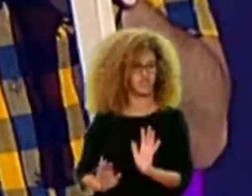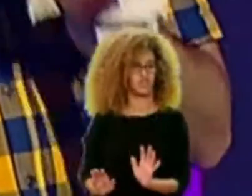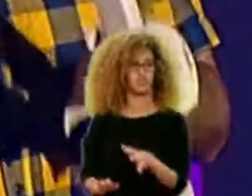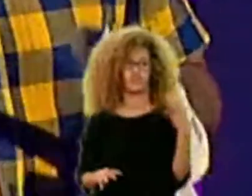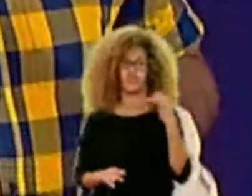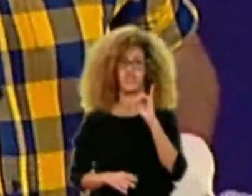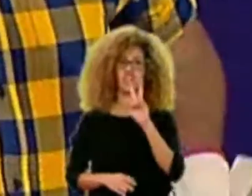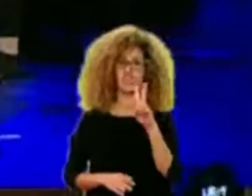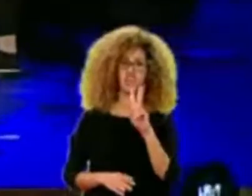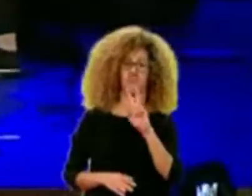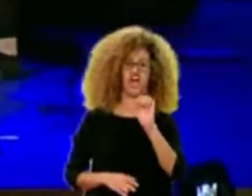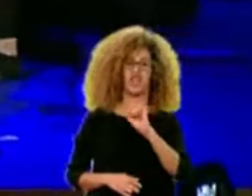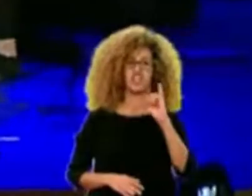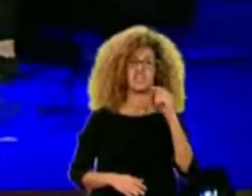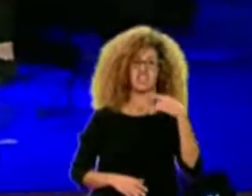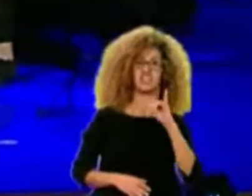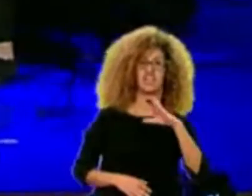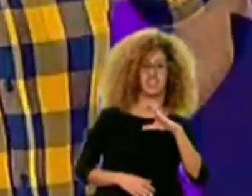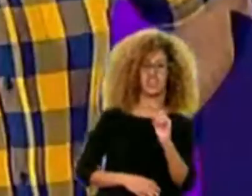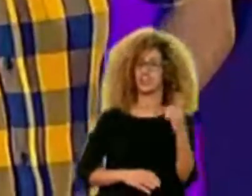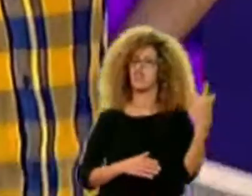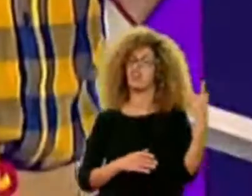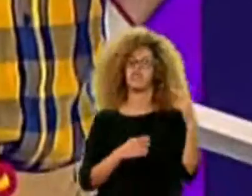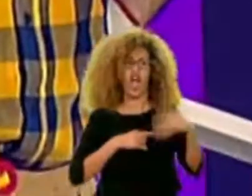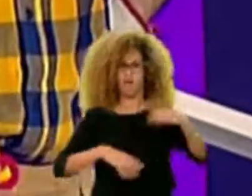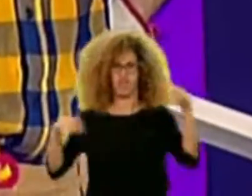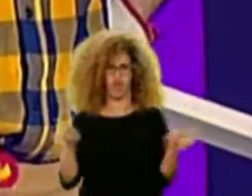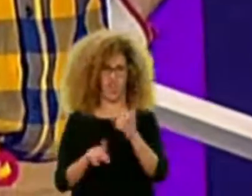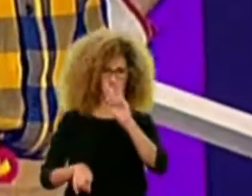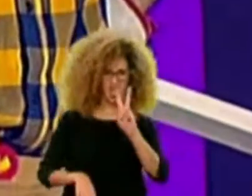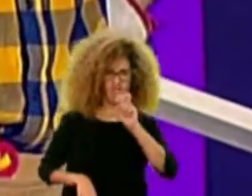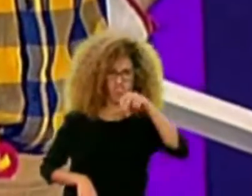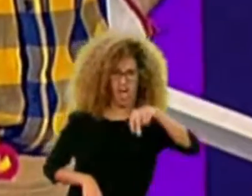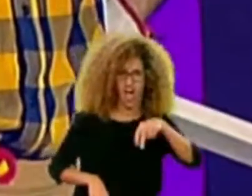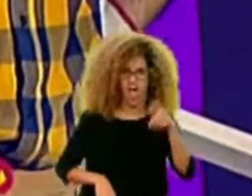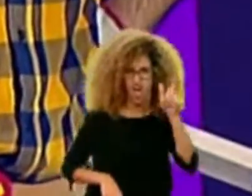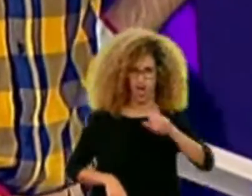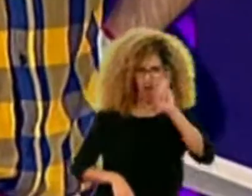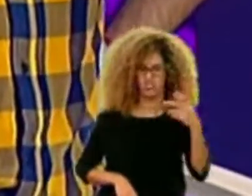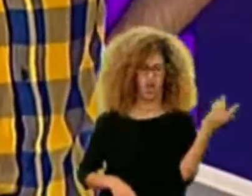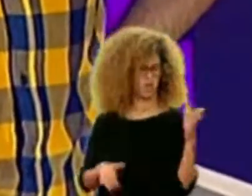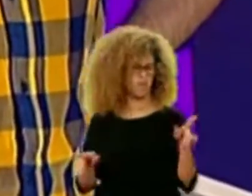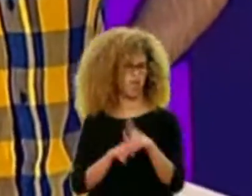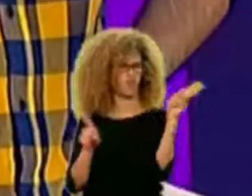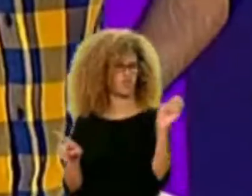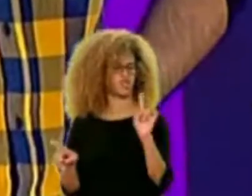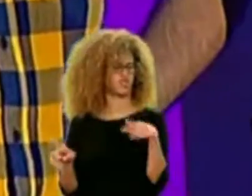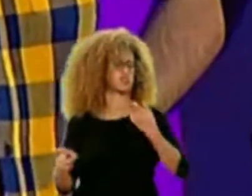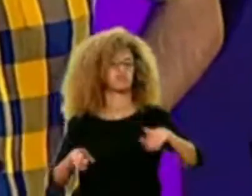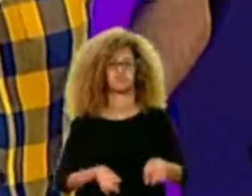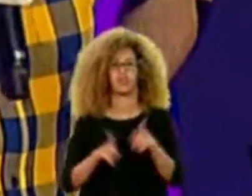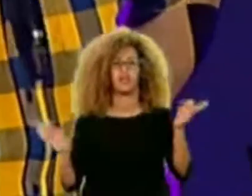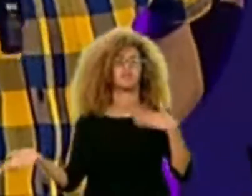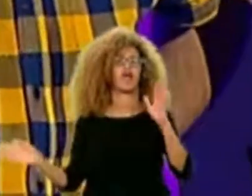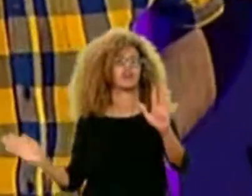y sin IVA. A mí que me importa que venga Higinio, que venga Iván, que sea, a mí me da lo mismo quien venga. Mira, ni para ti ni para mí, 2.000